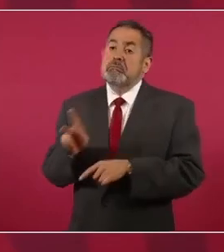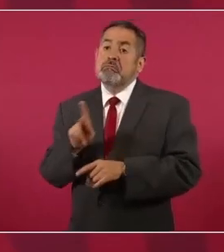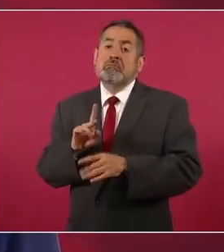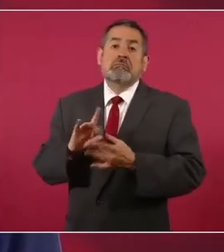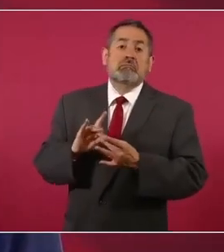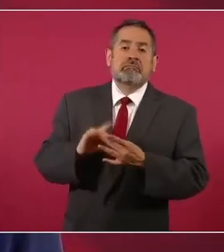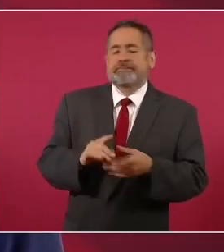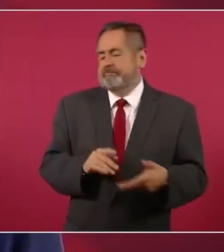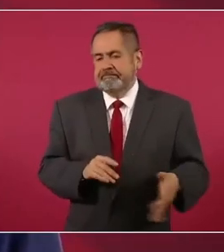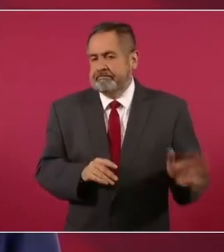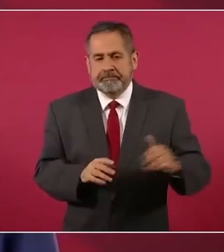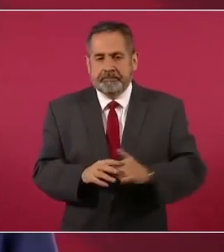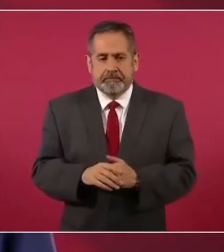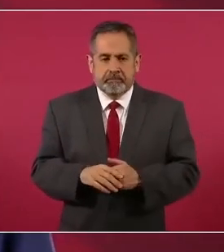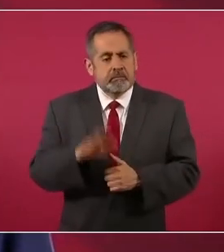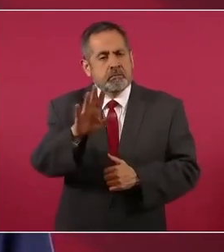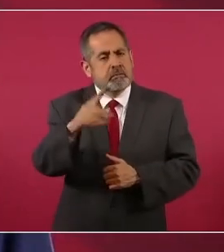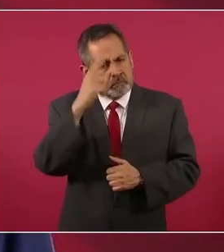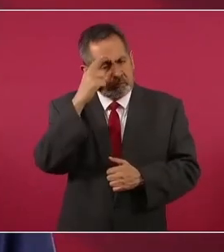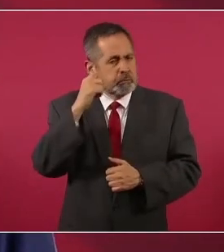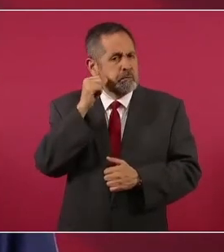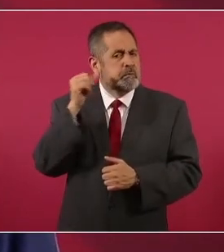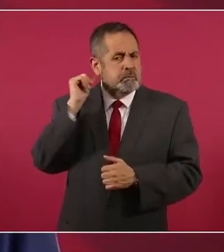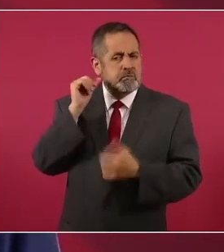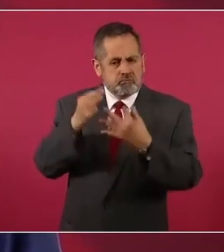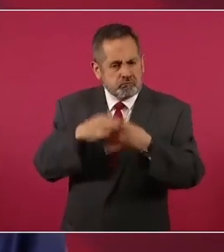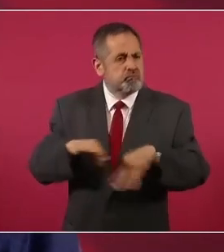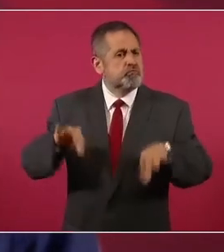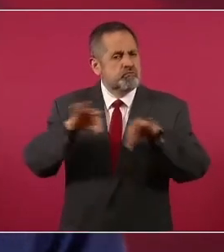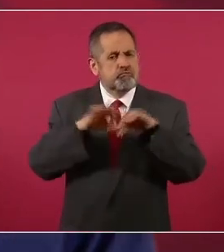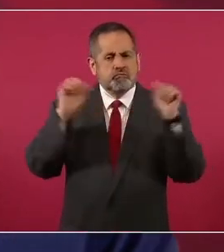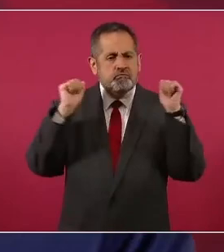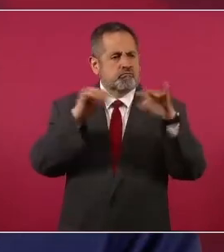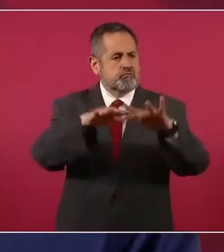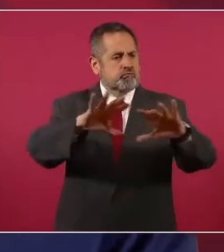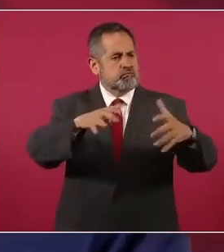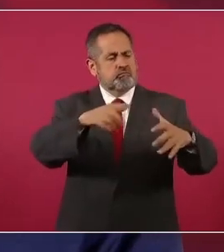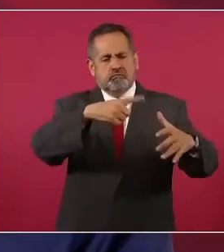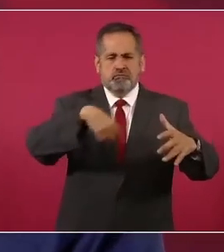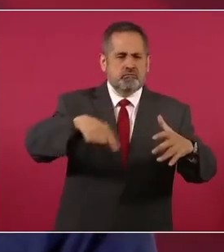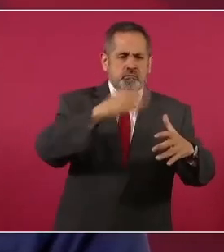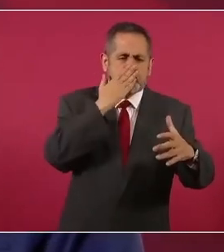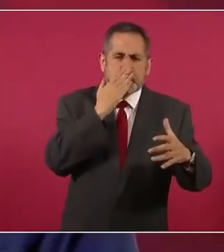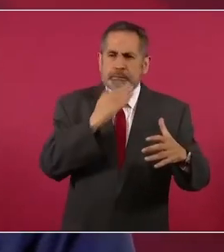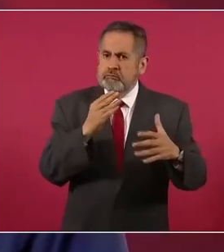importante la marcha de ayer. Fue como una especie de